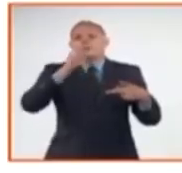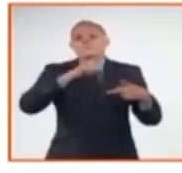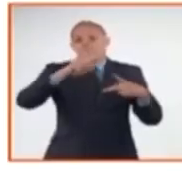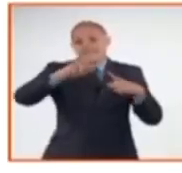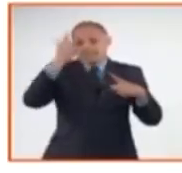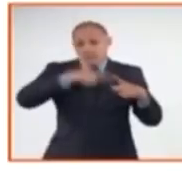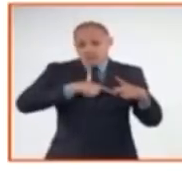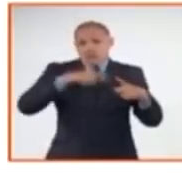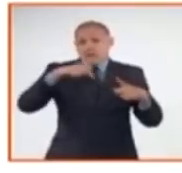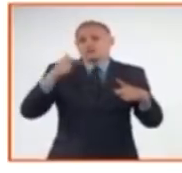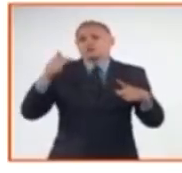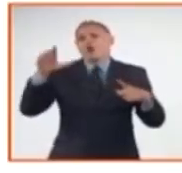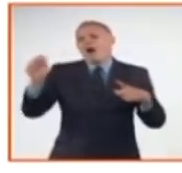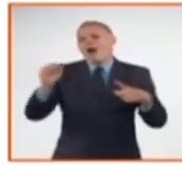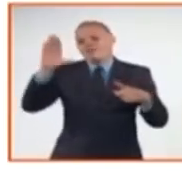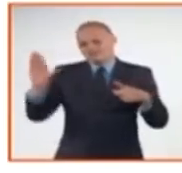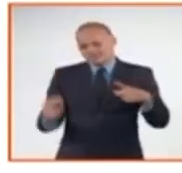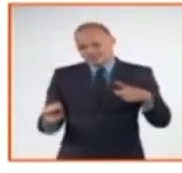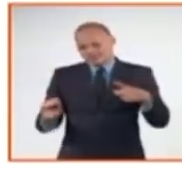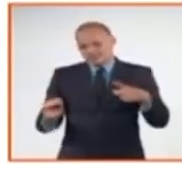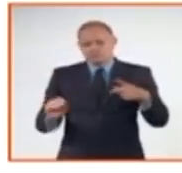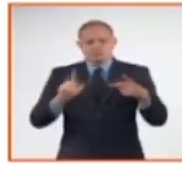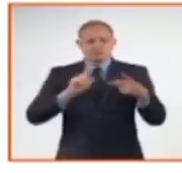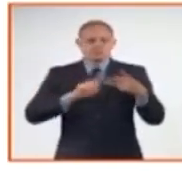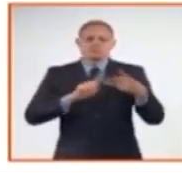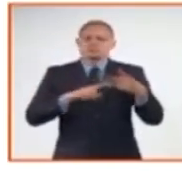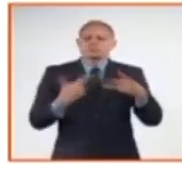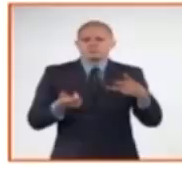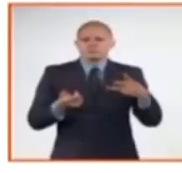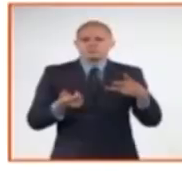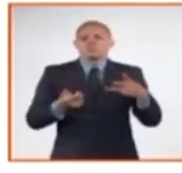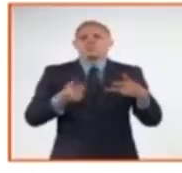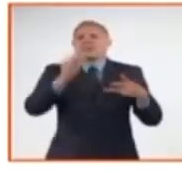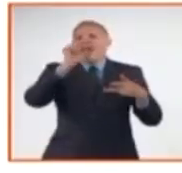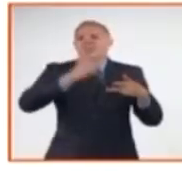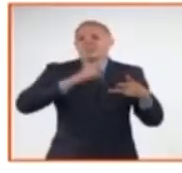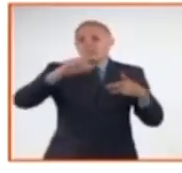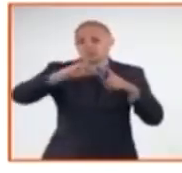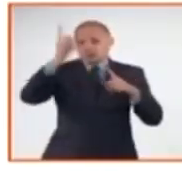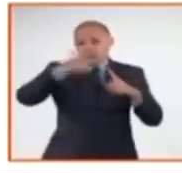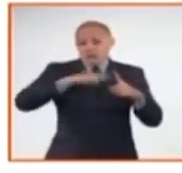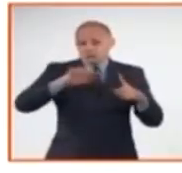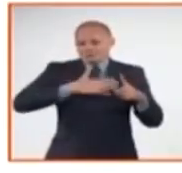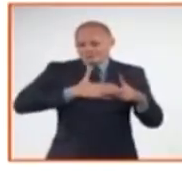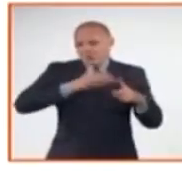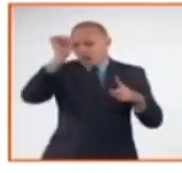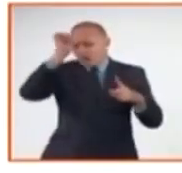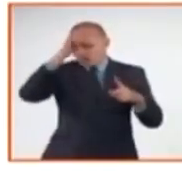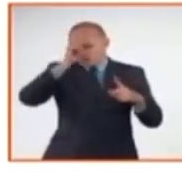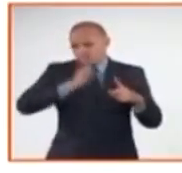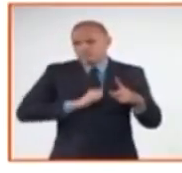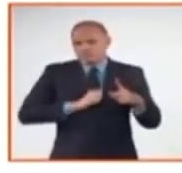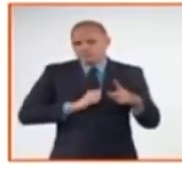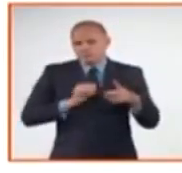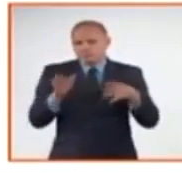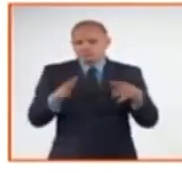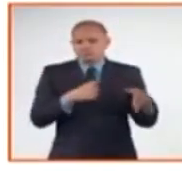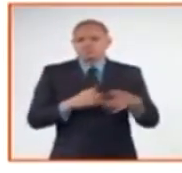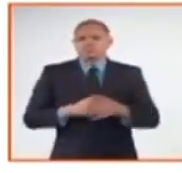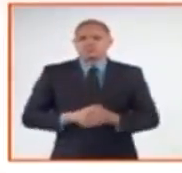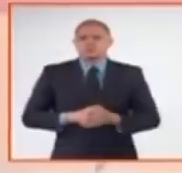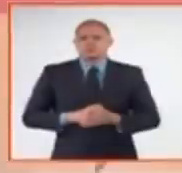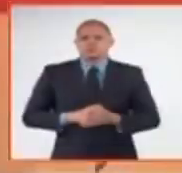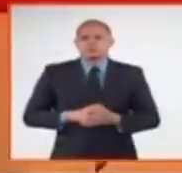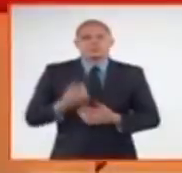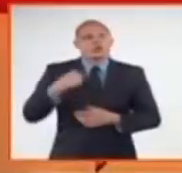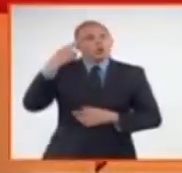neutralización cuestión esta que estados reportados también para la mayoría de las vacunas que están aprobados a nivel mundial recuerdo cuando hablaba de eso entonces